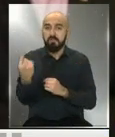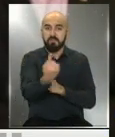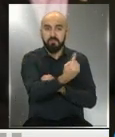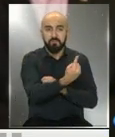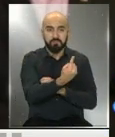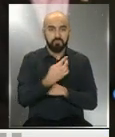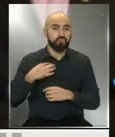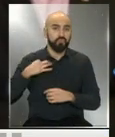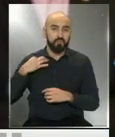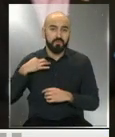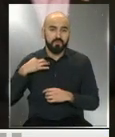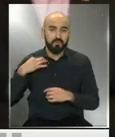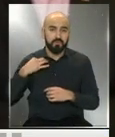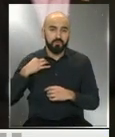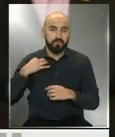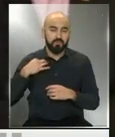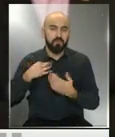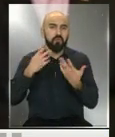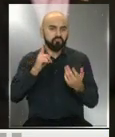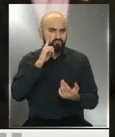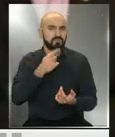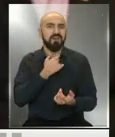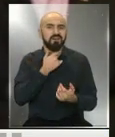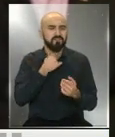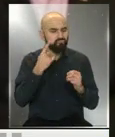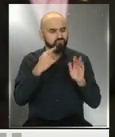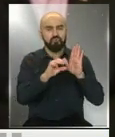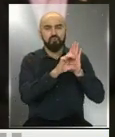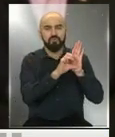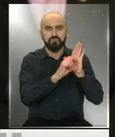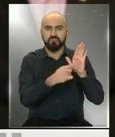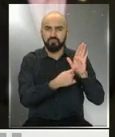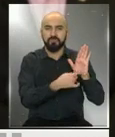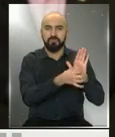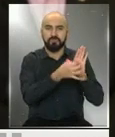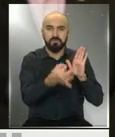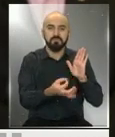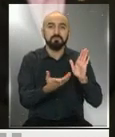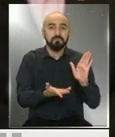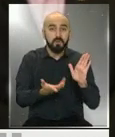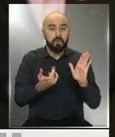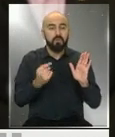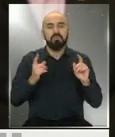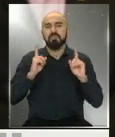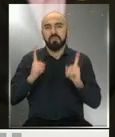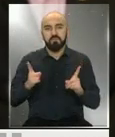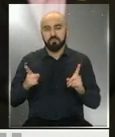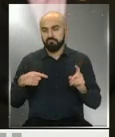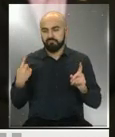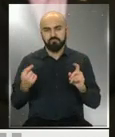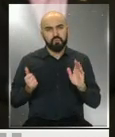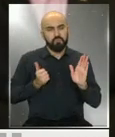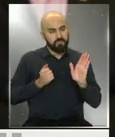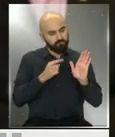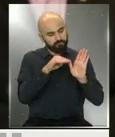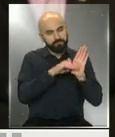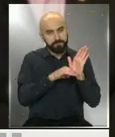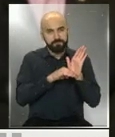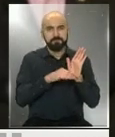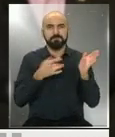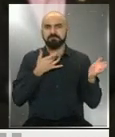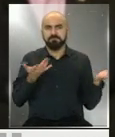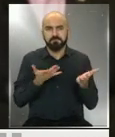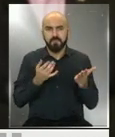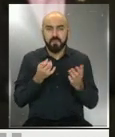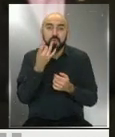los ciudadanos y que están garantizadas y establecidas en la Constitución, pero tenemos que tomar estas medidas porque es la única forma de asegurar